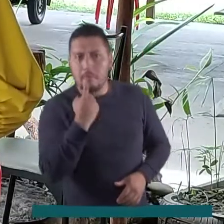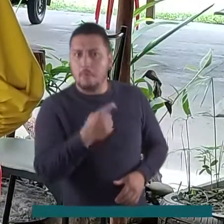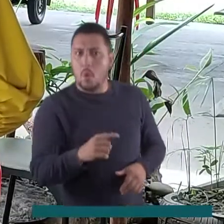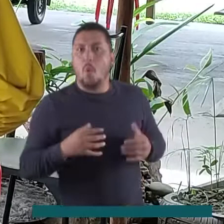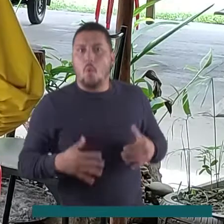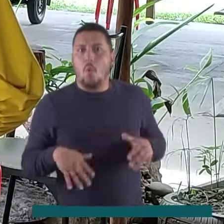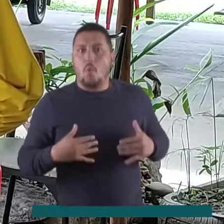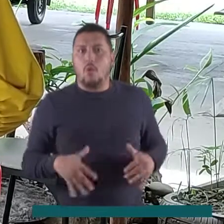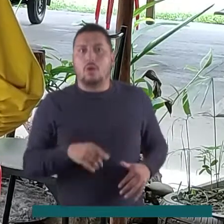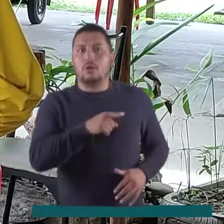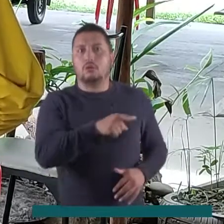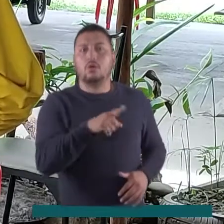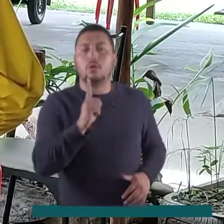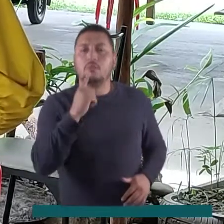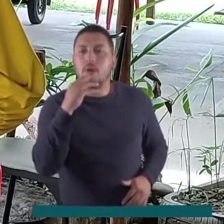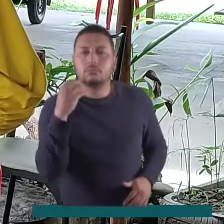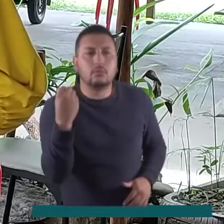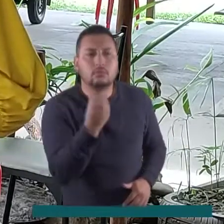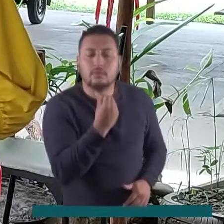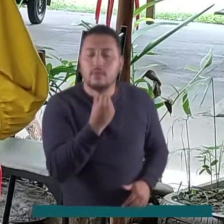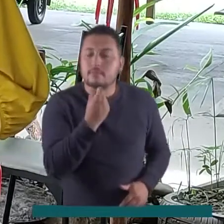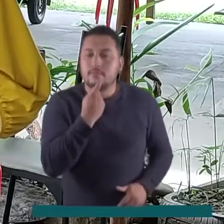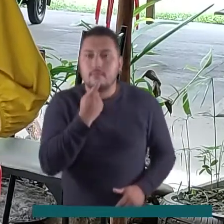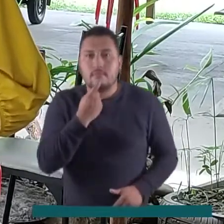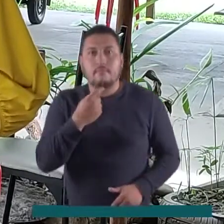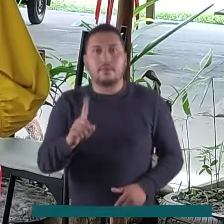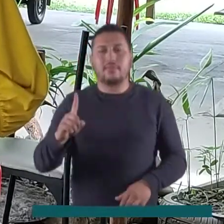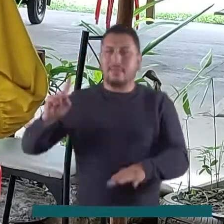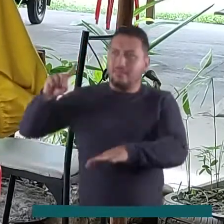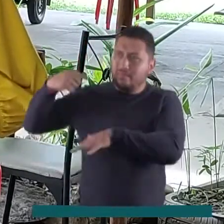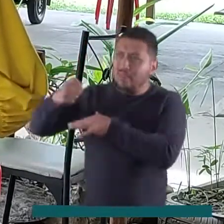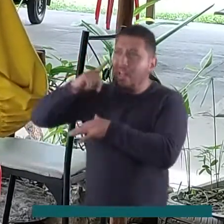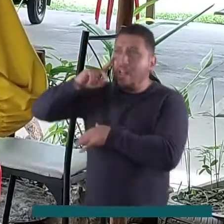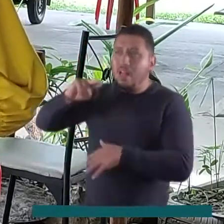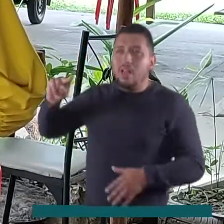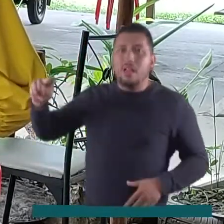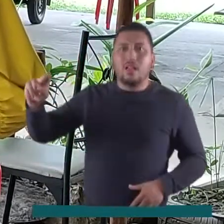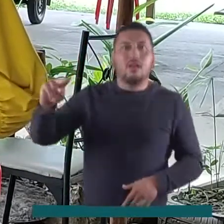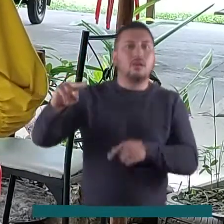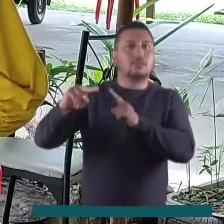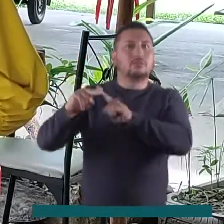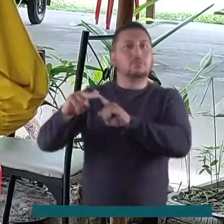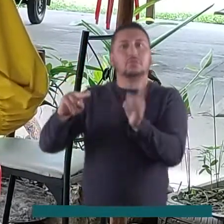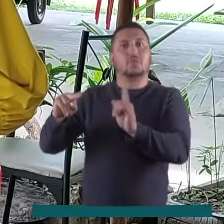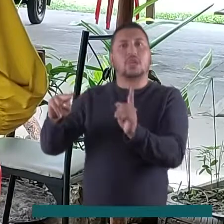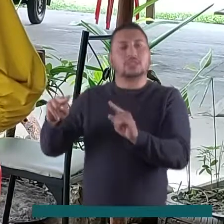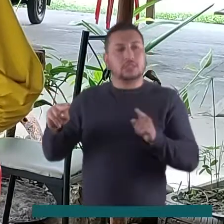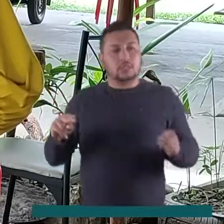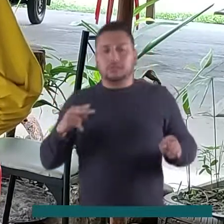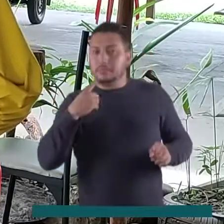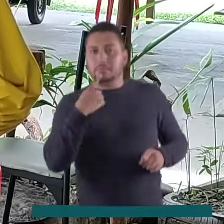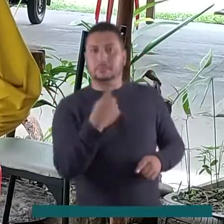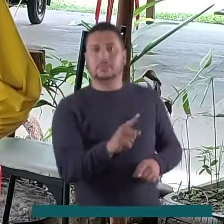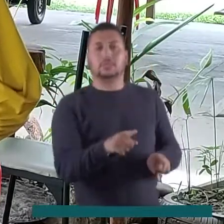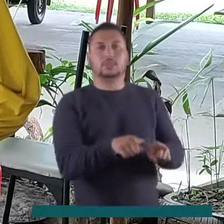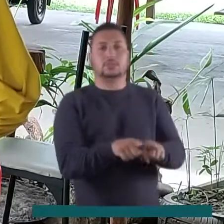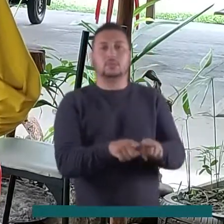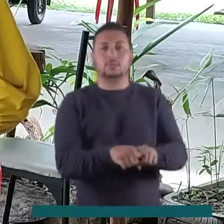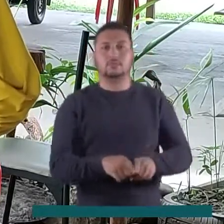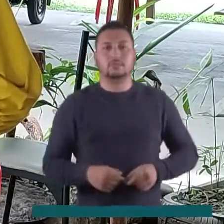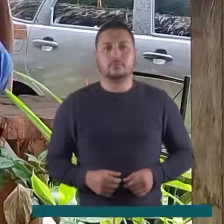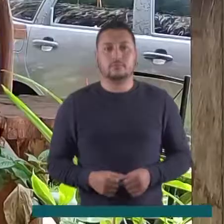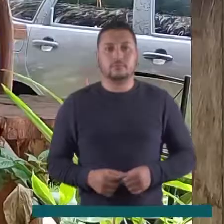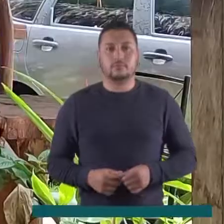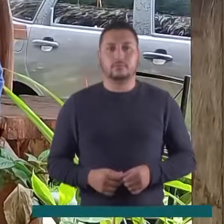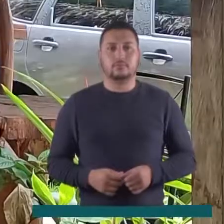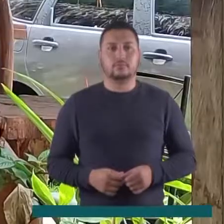porque son sabores diferentes a la comida tradicional, es única, por decirlo